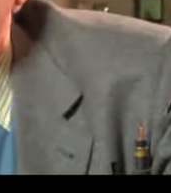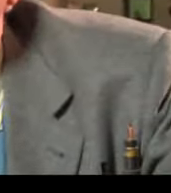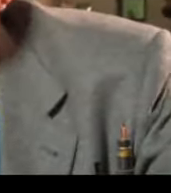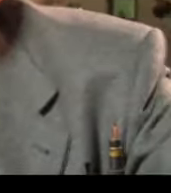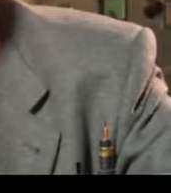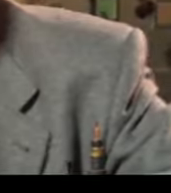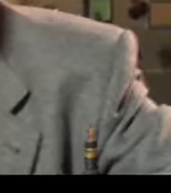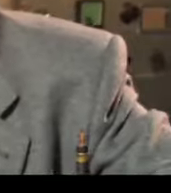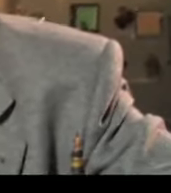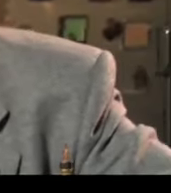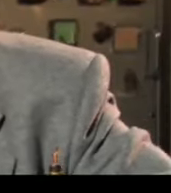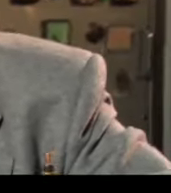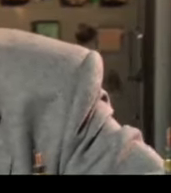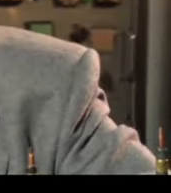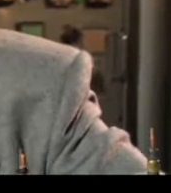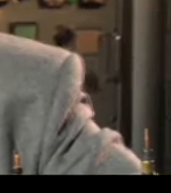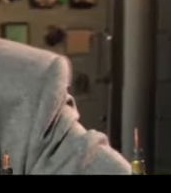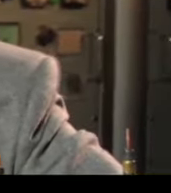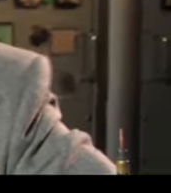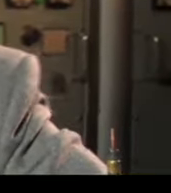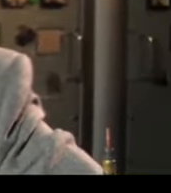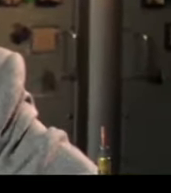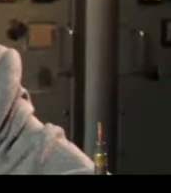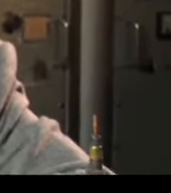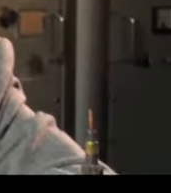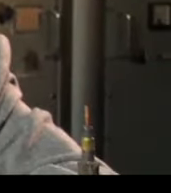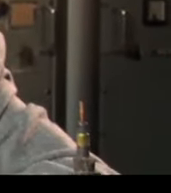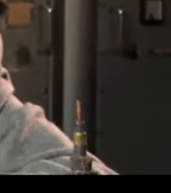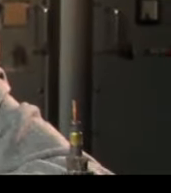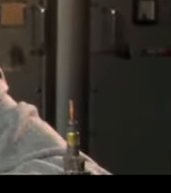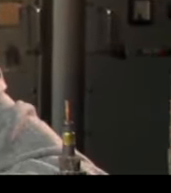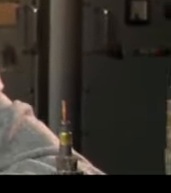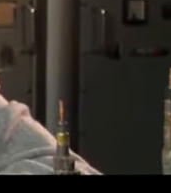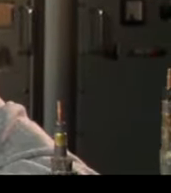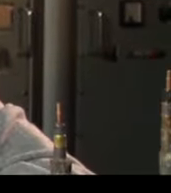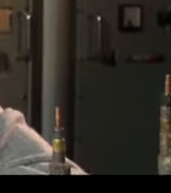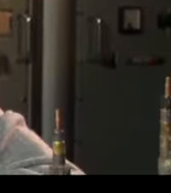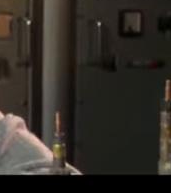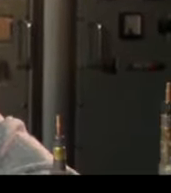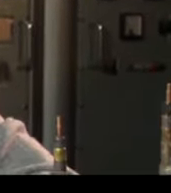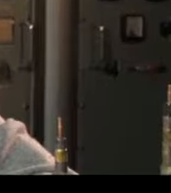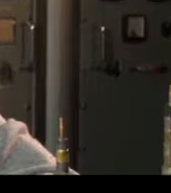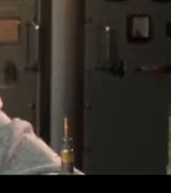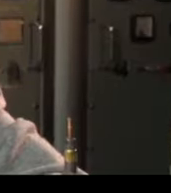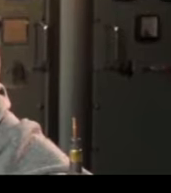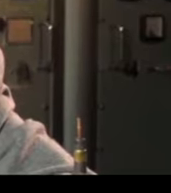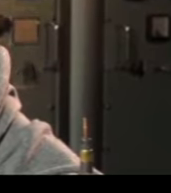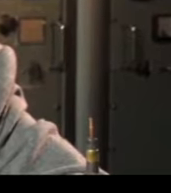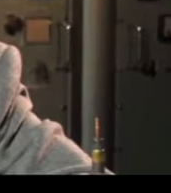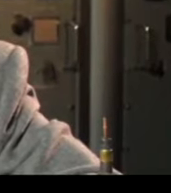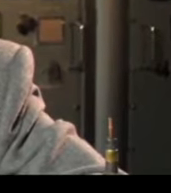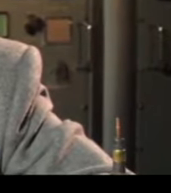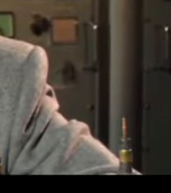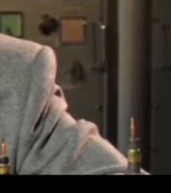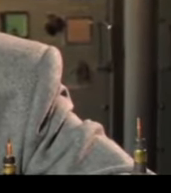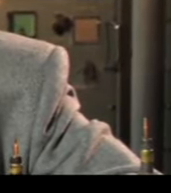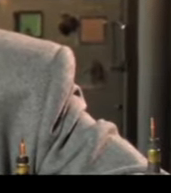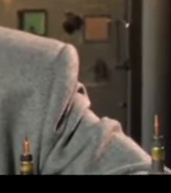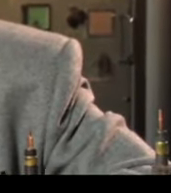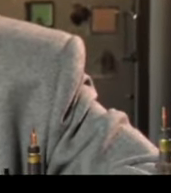Bueno, en telégrafos ha habido como una especie de no sé si de orgullo, pero vamos, de